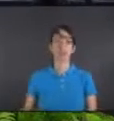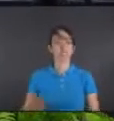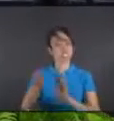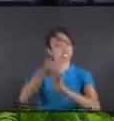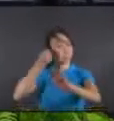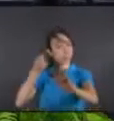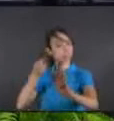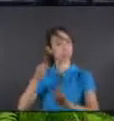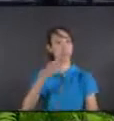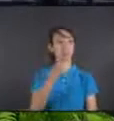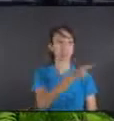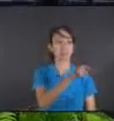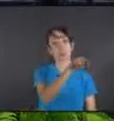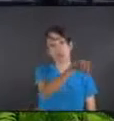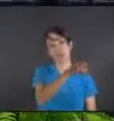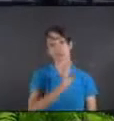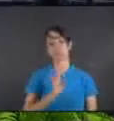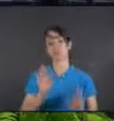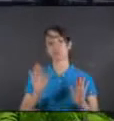llena,